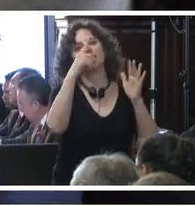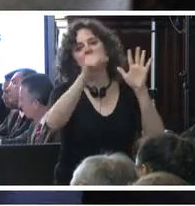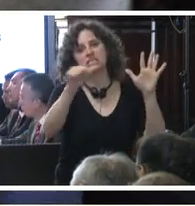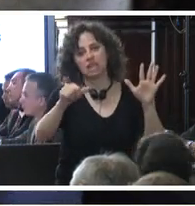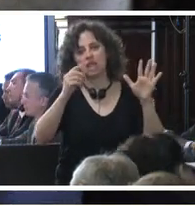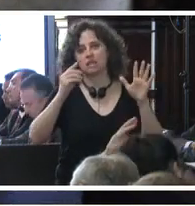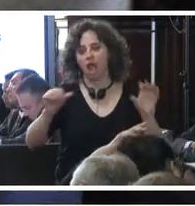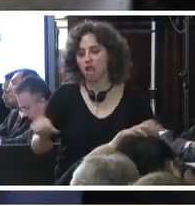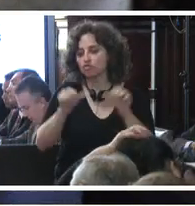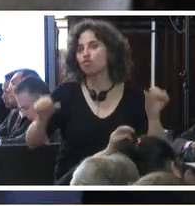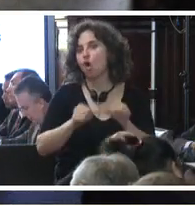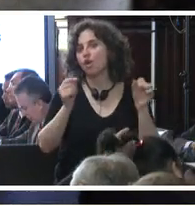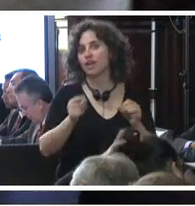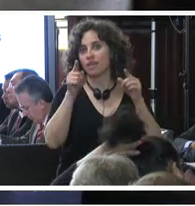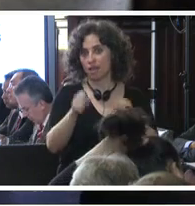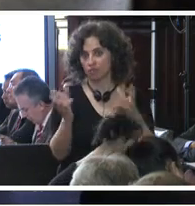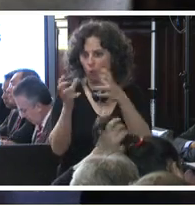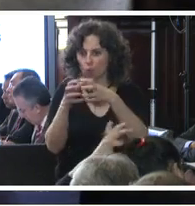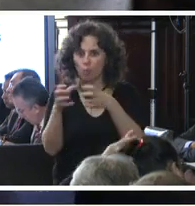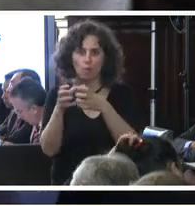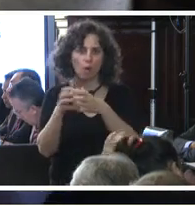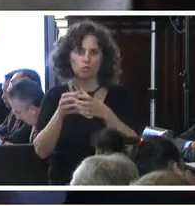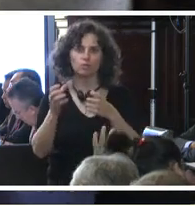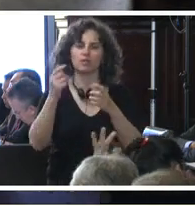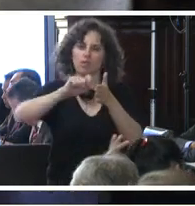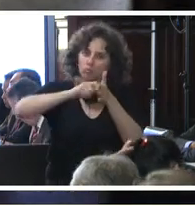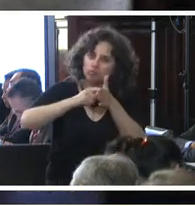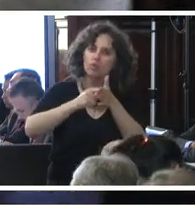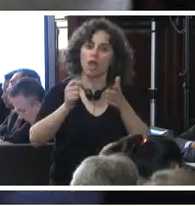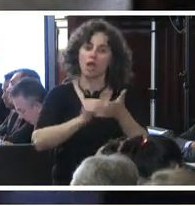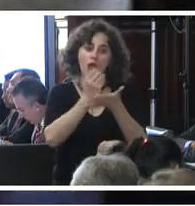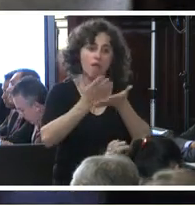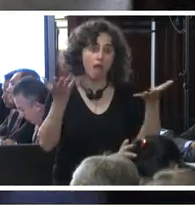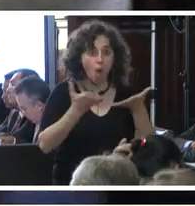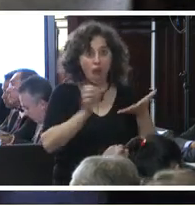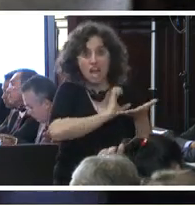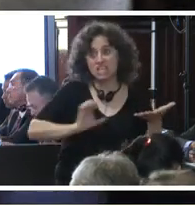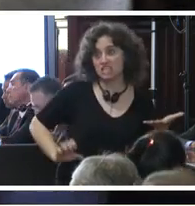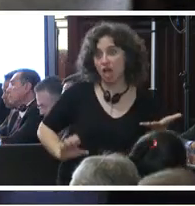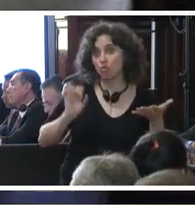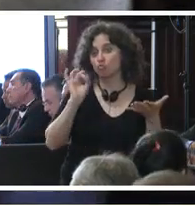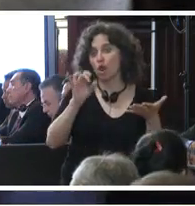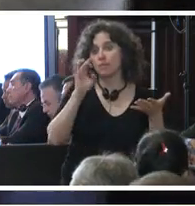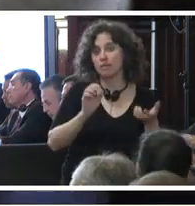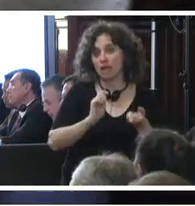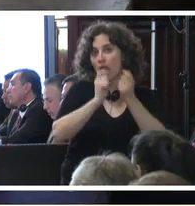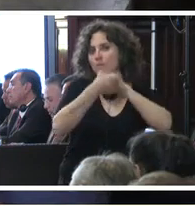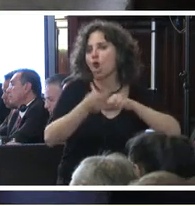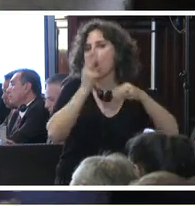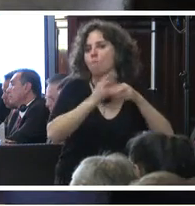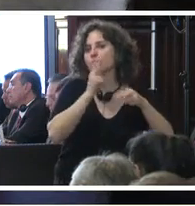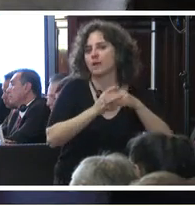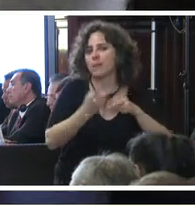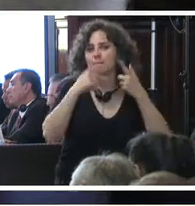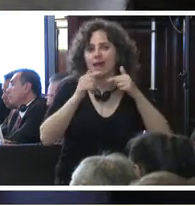a acciones precisamente de estas corporaciones que al día de hoy únicamente el Estado tuvo a bien cambiar la nomenclatura para